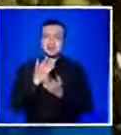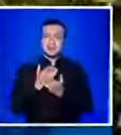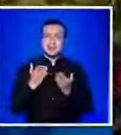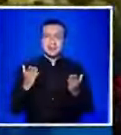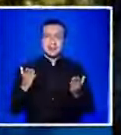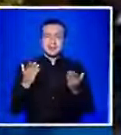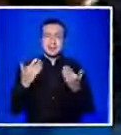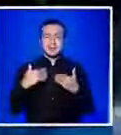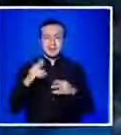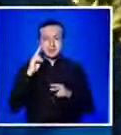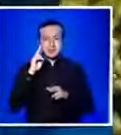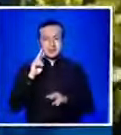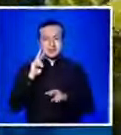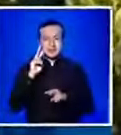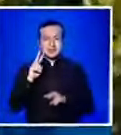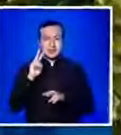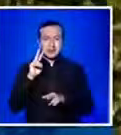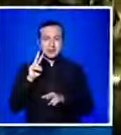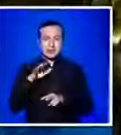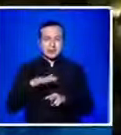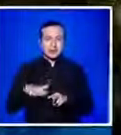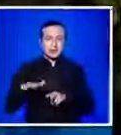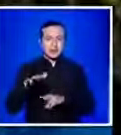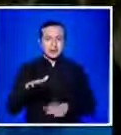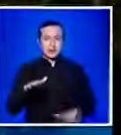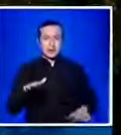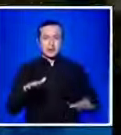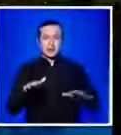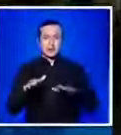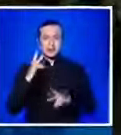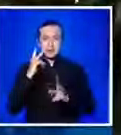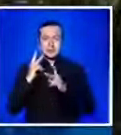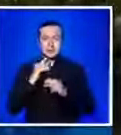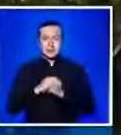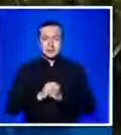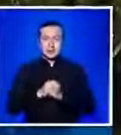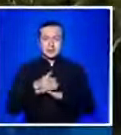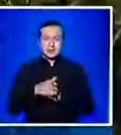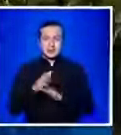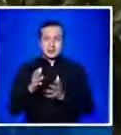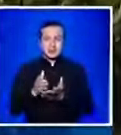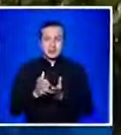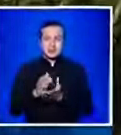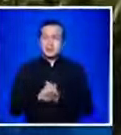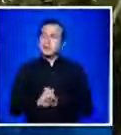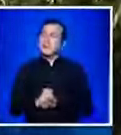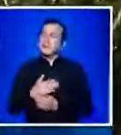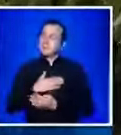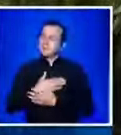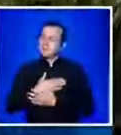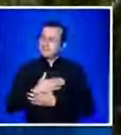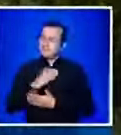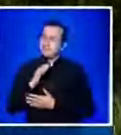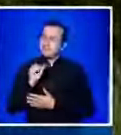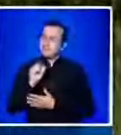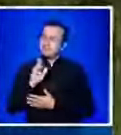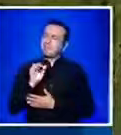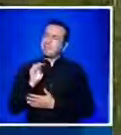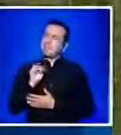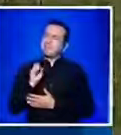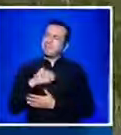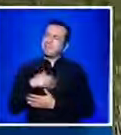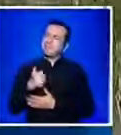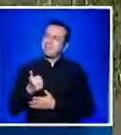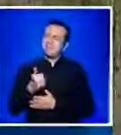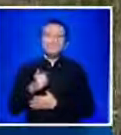acá nosotros también cosechando, ubicando en una posición como para luego transportarlos. Mi querida Carmita, muy bien. Invitamos a Puéllaro. Claro